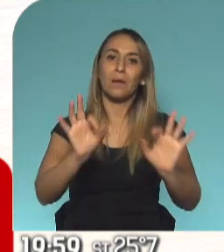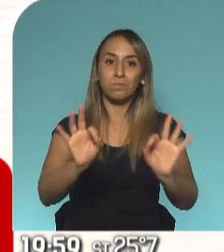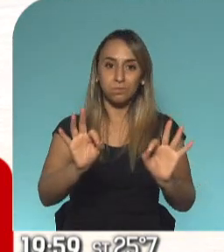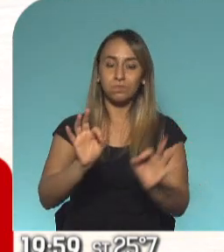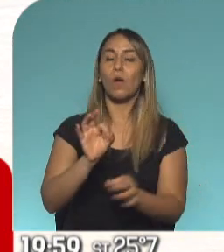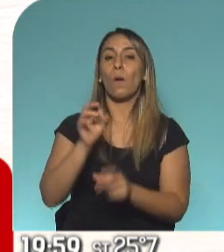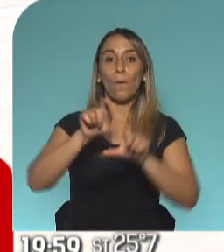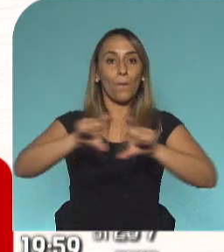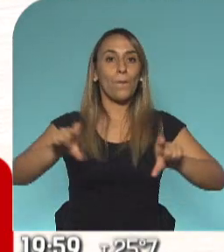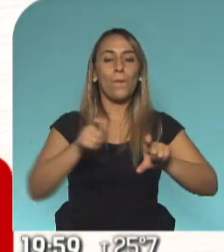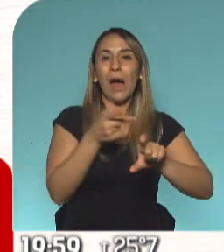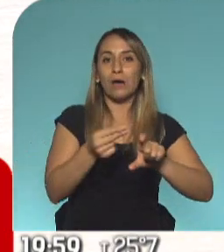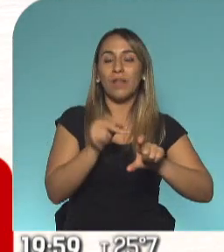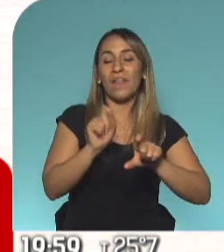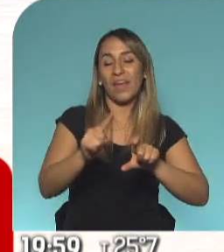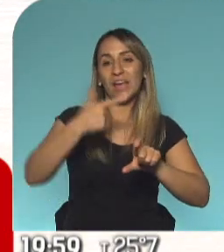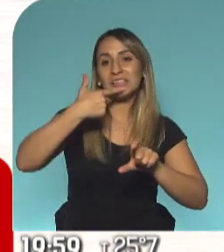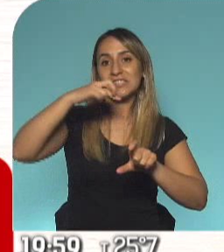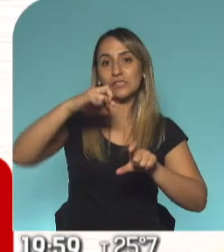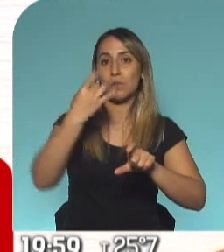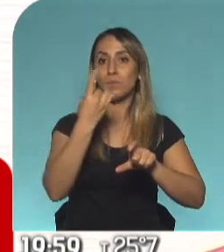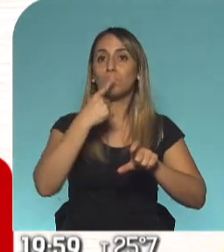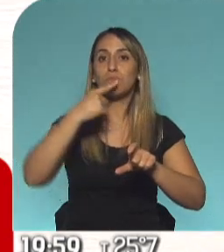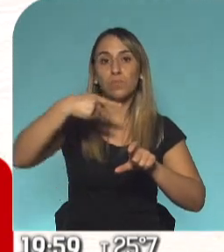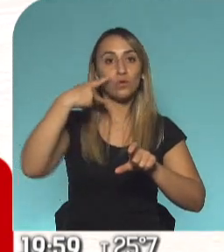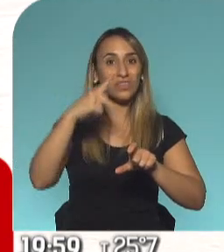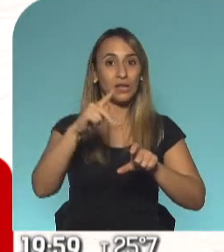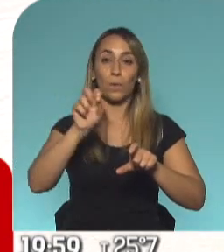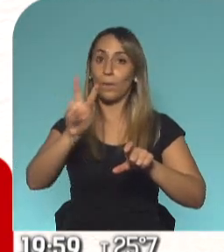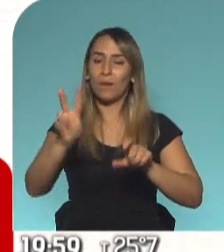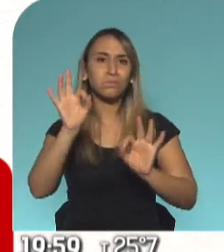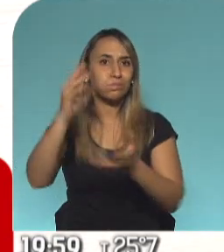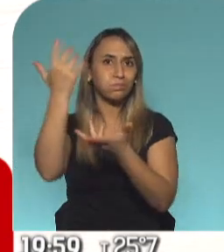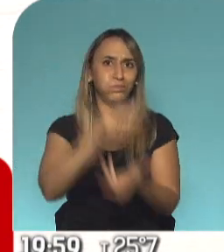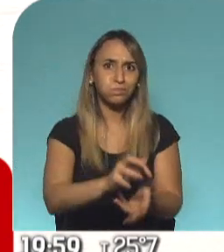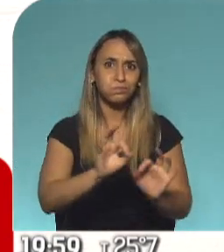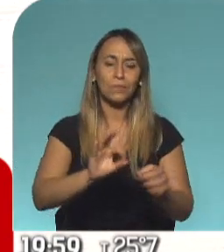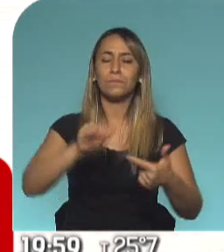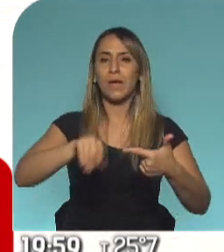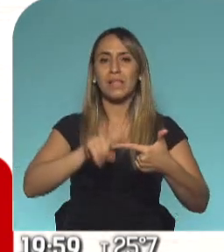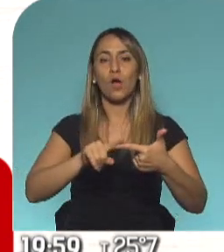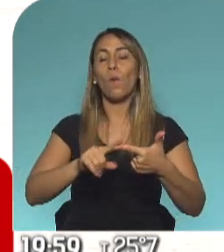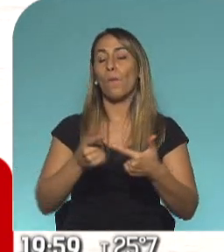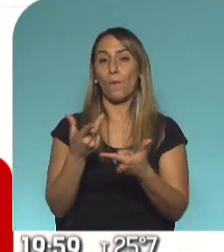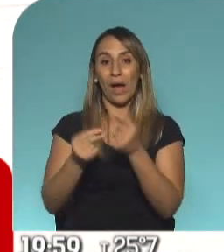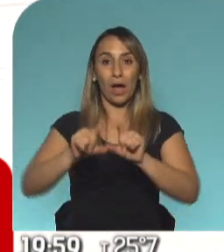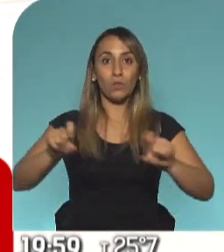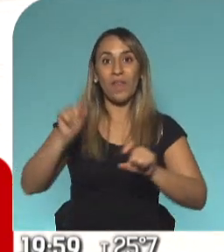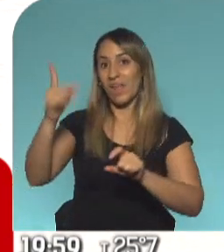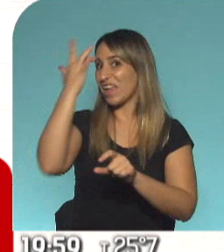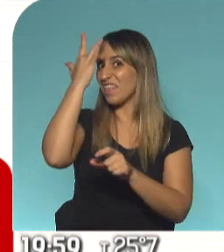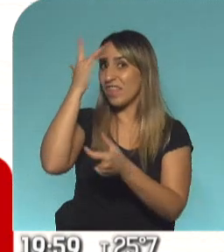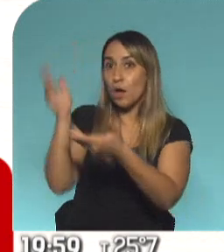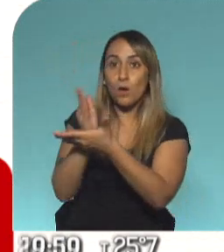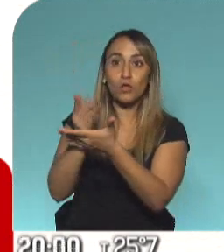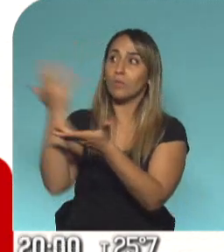que llegaron también dosis de la vacuna COVID de India, que es la que se está usando para inmunizar a los adultos